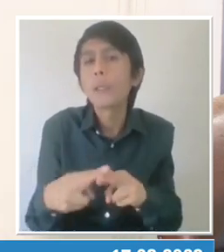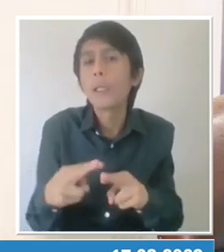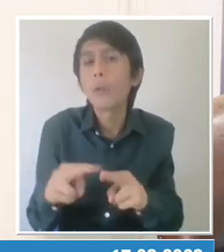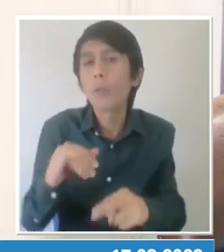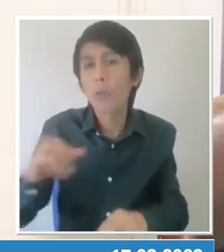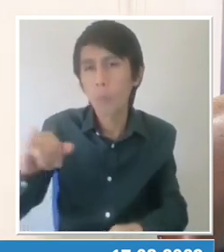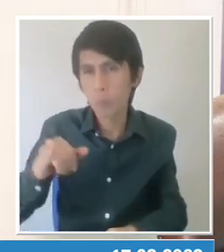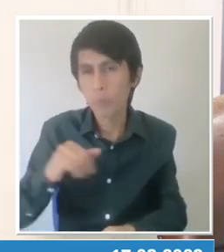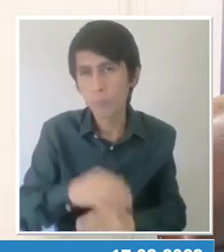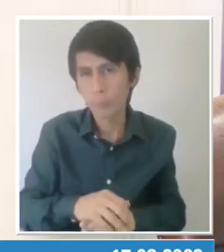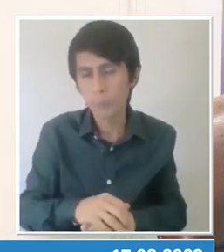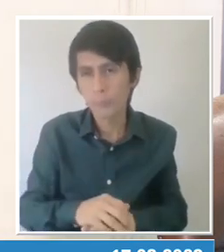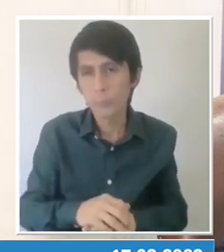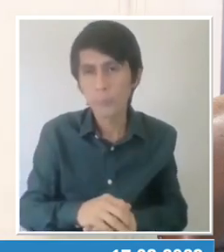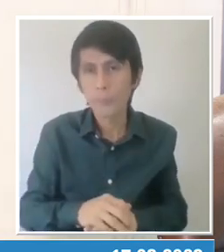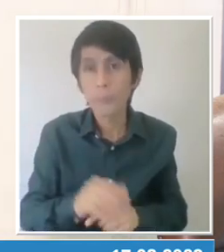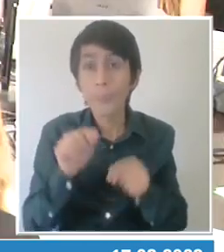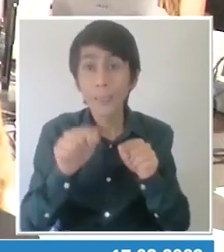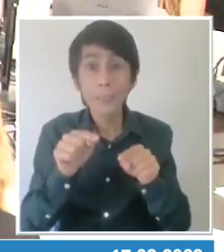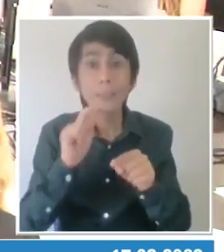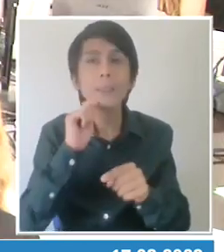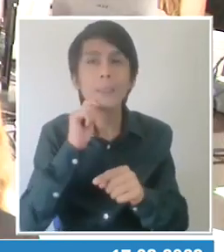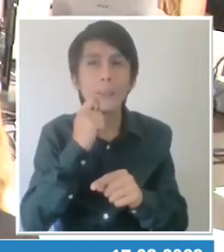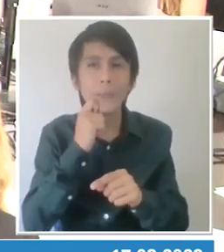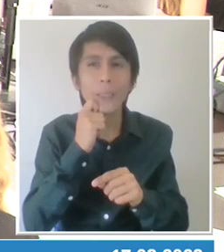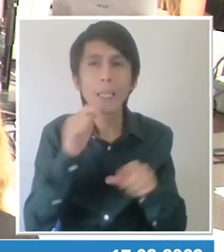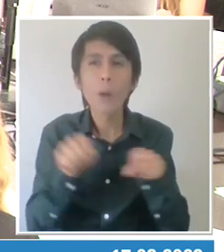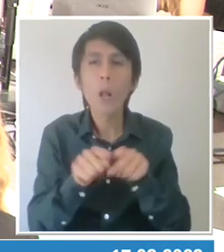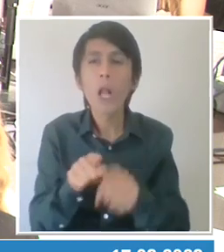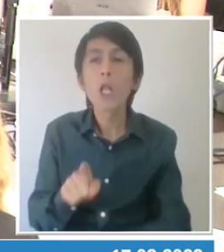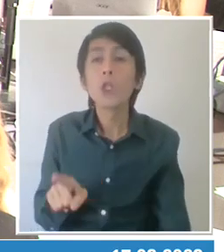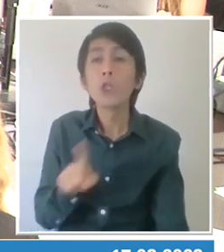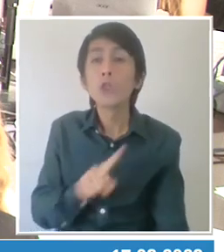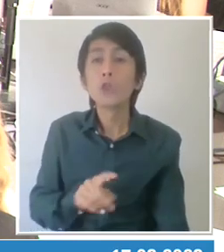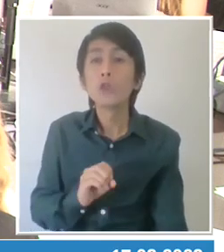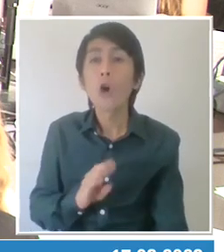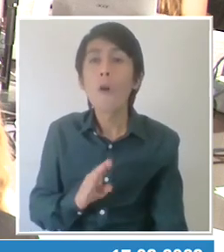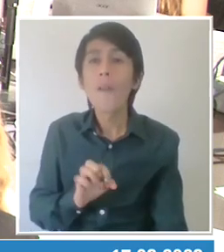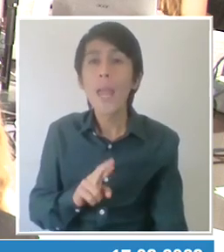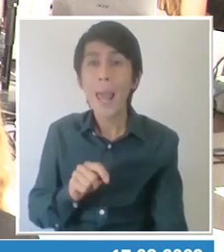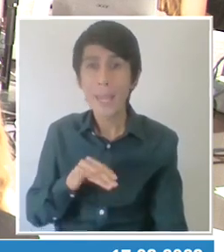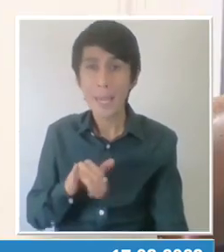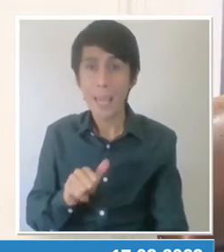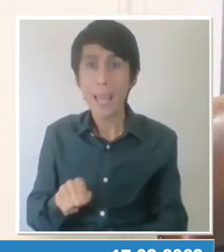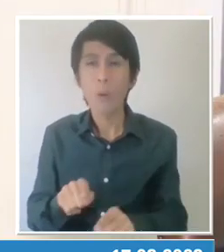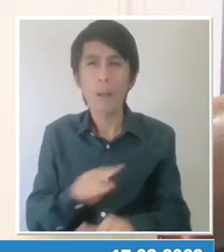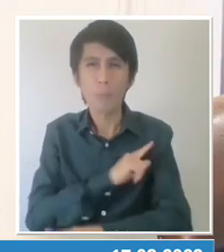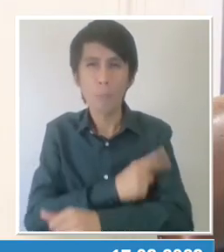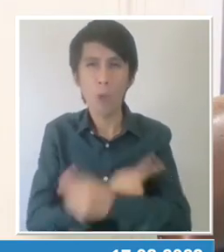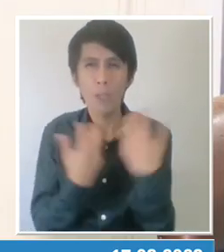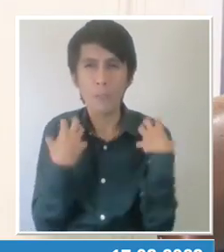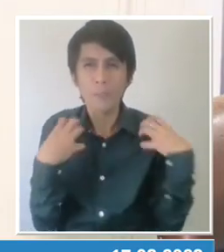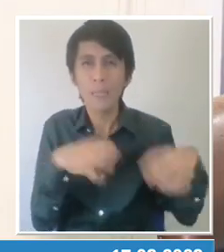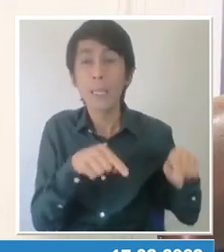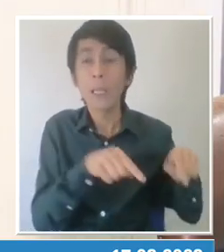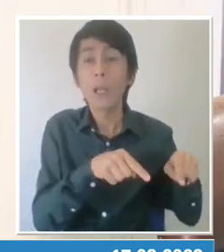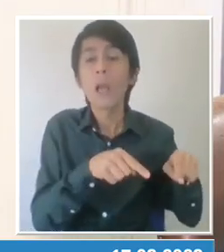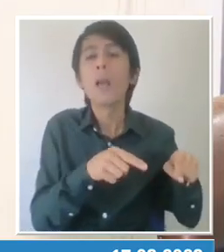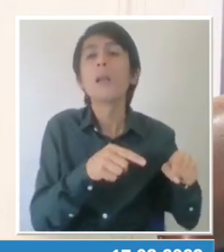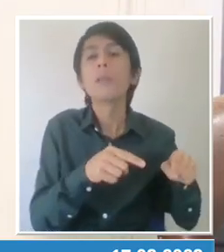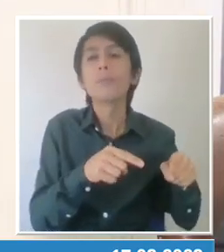Esa es la materialización de la soberanía, porque espiritual y materialmente sigo la escuela francesa, la escuela,